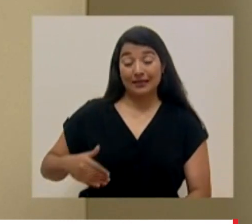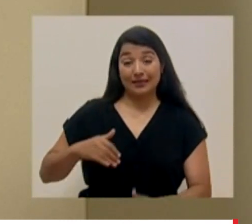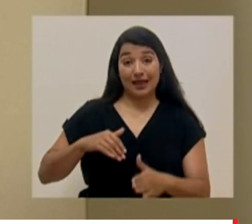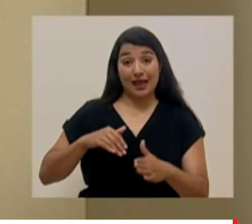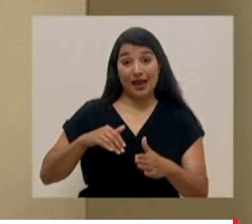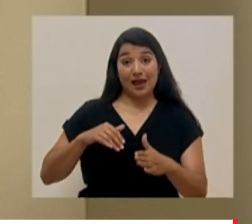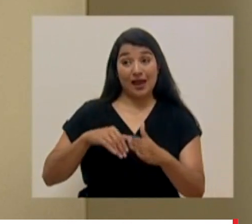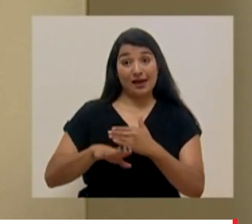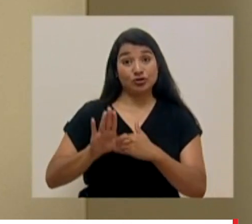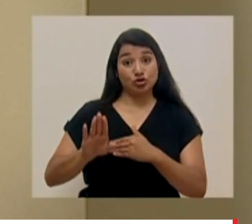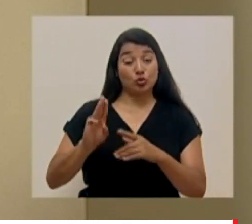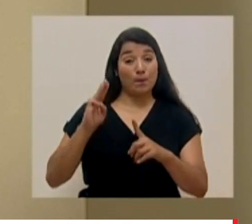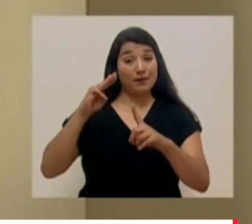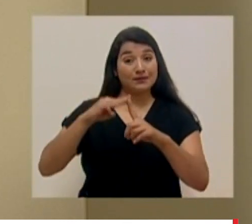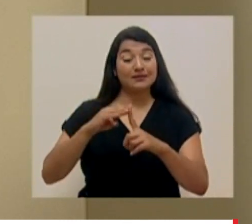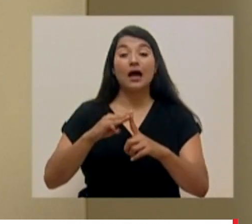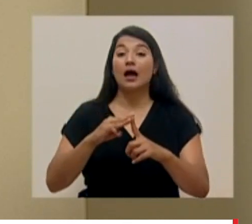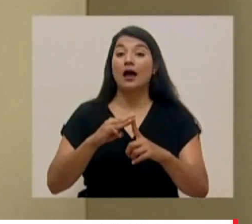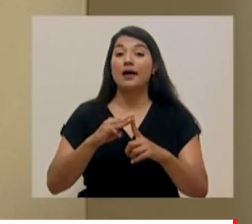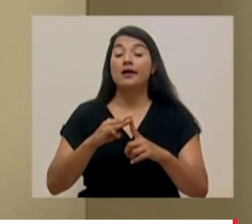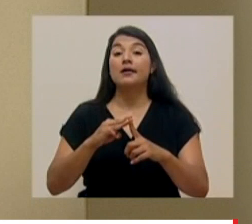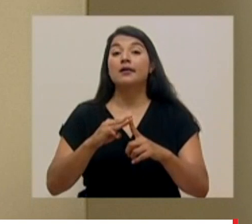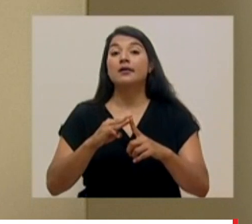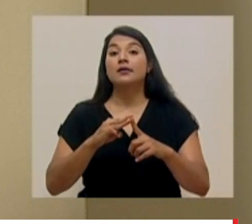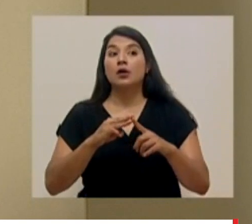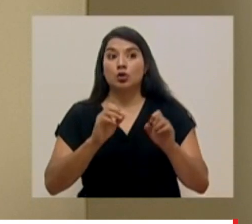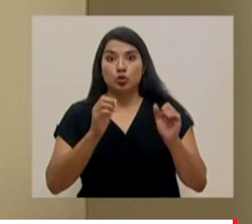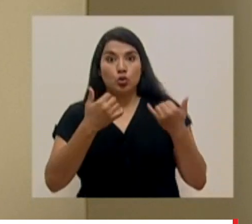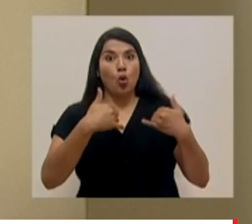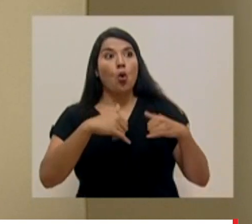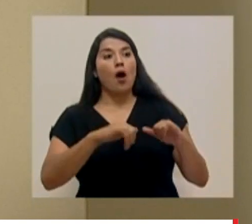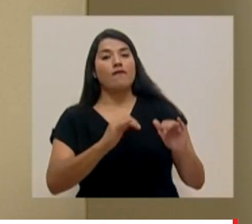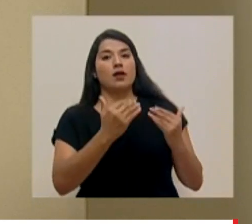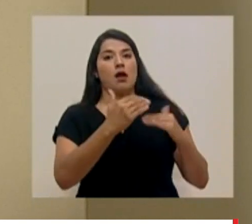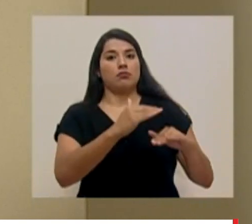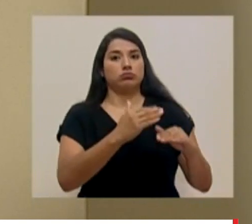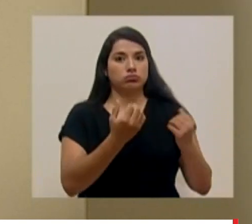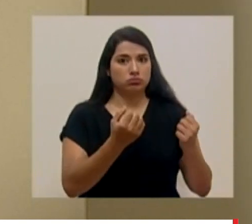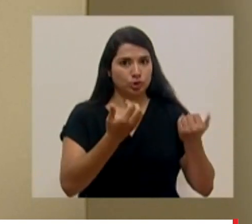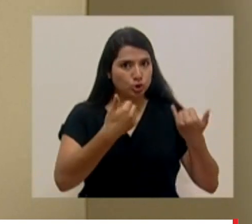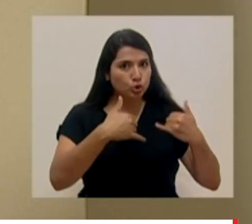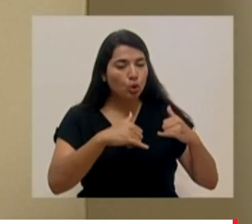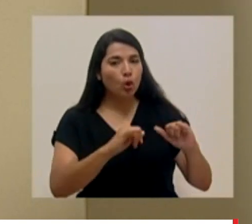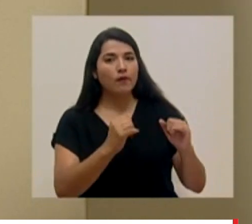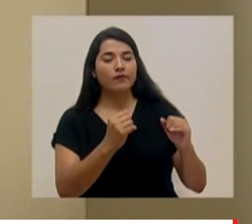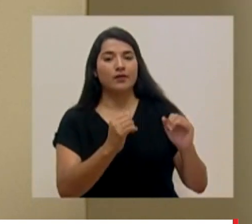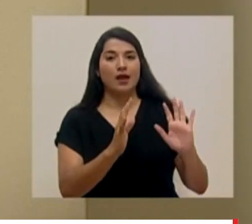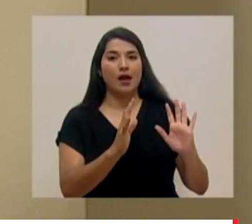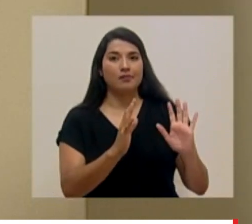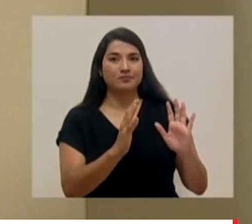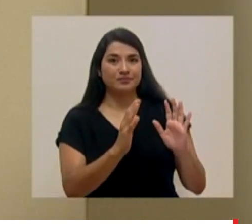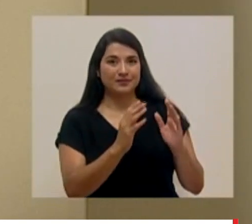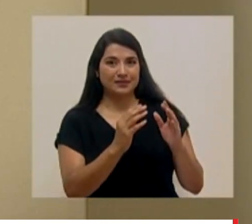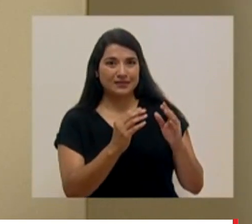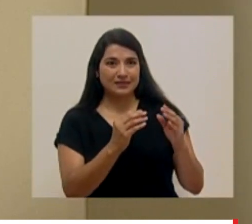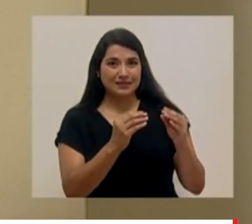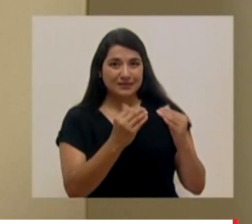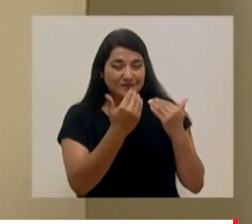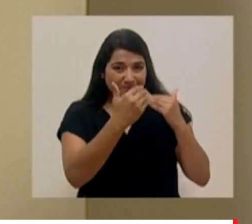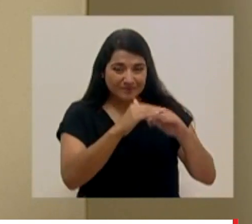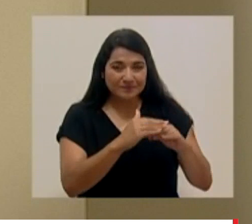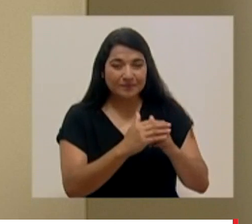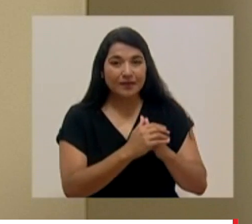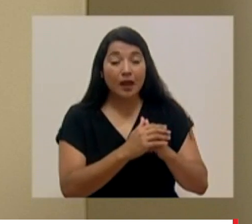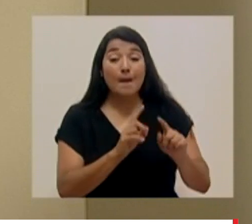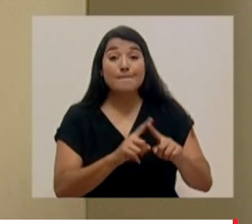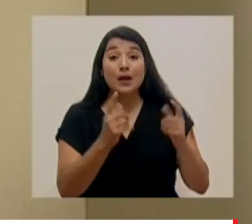inicial, no es que están descartadas, están todavía presentes y son parte de lo que se puede eventualmente llegar a hacer dependiendo del escenario.